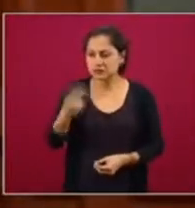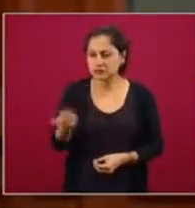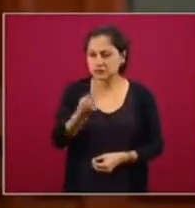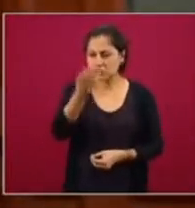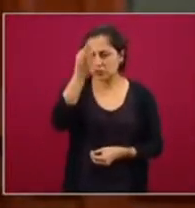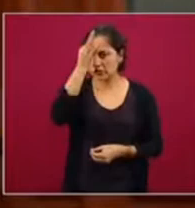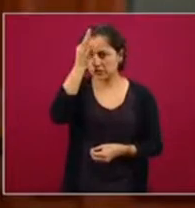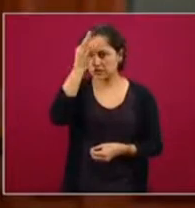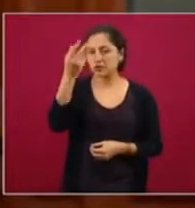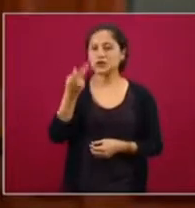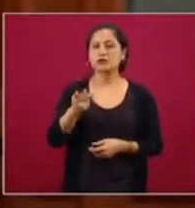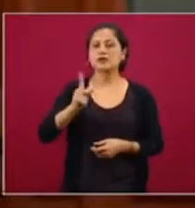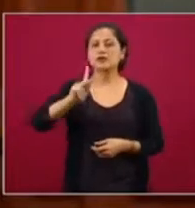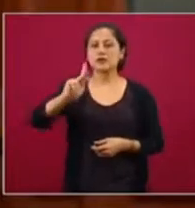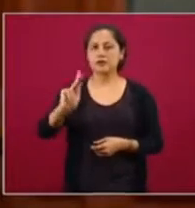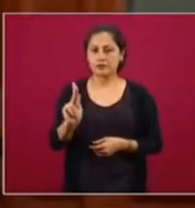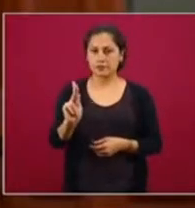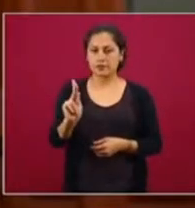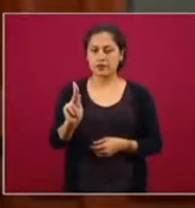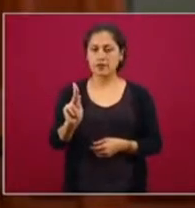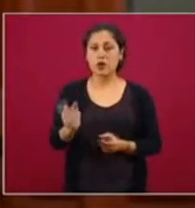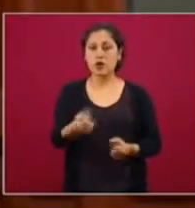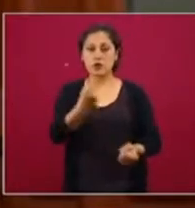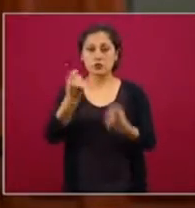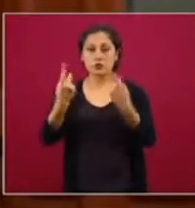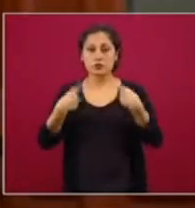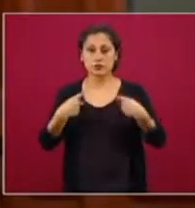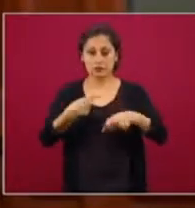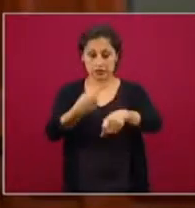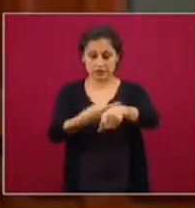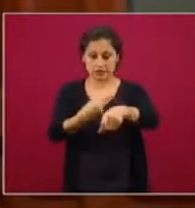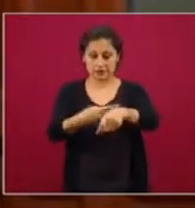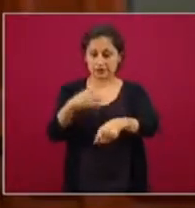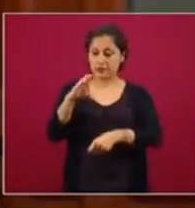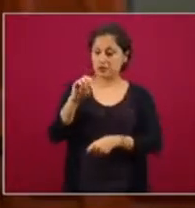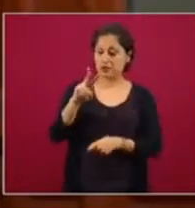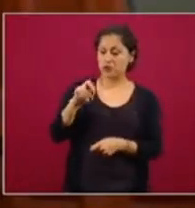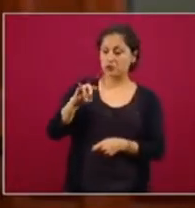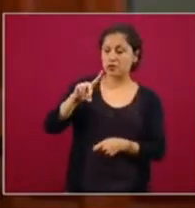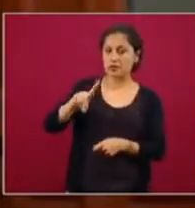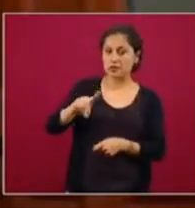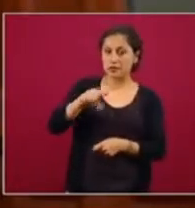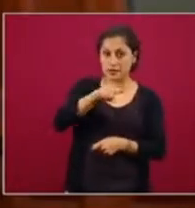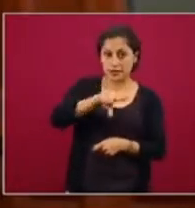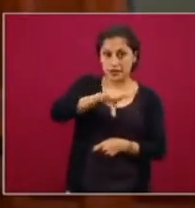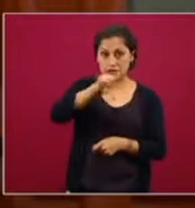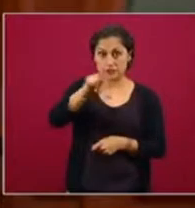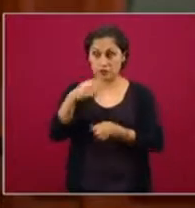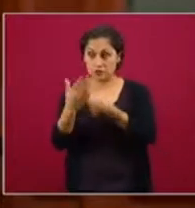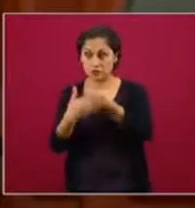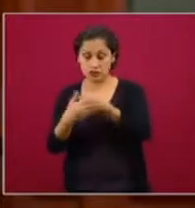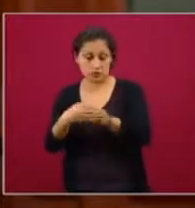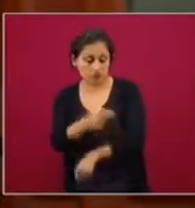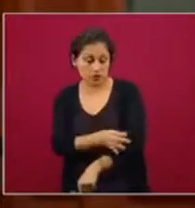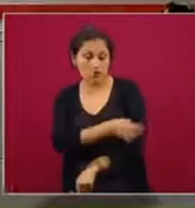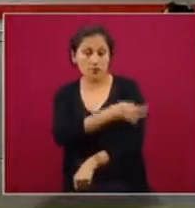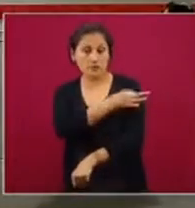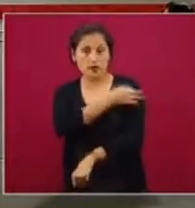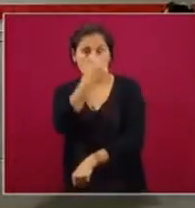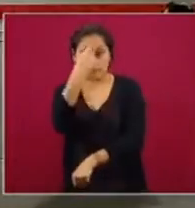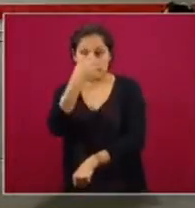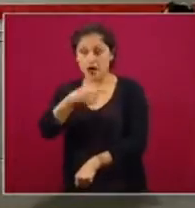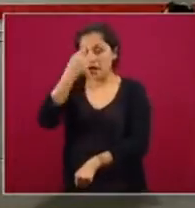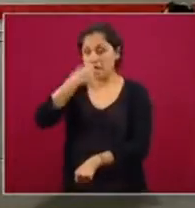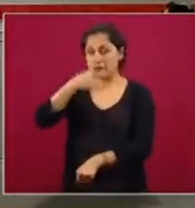aquellas personas que tuvieron COVID, ¿se van a poder vacunar contra la influenza? Sí. Esa sería la… No